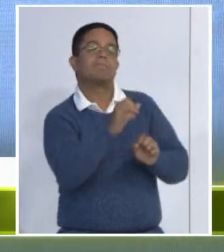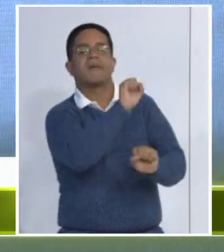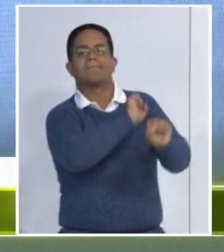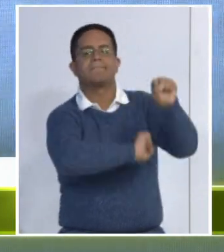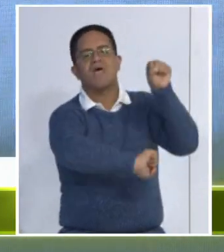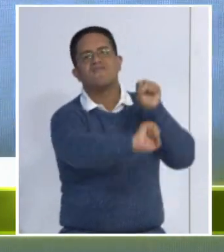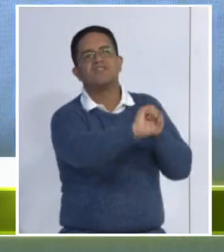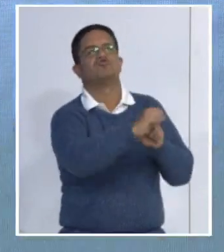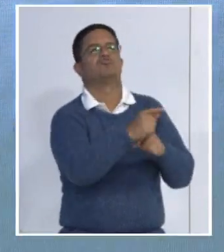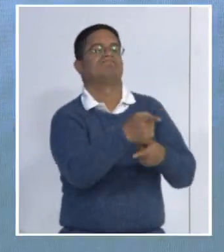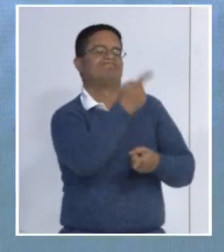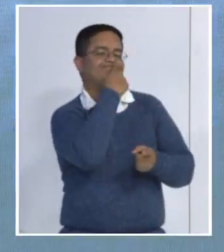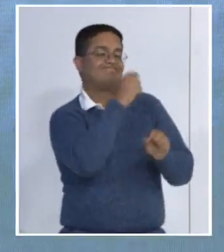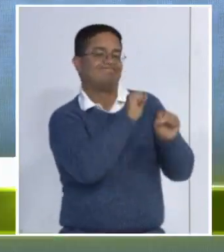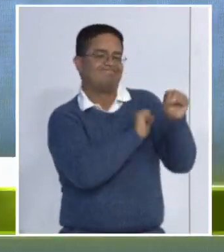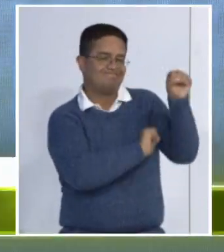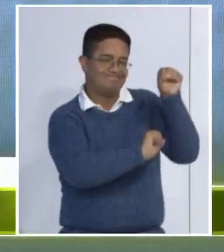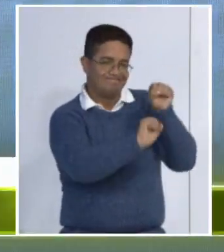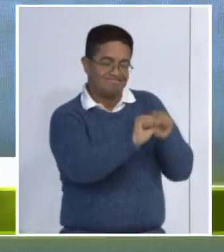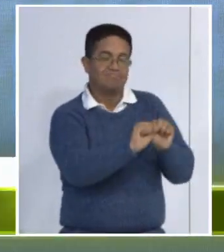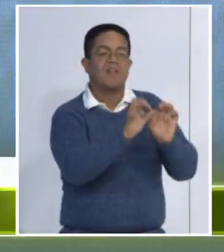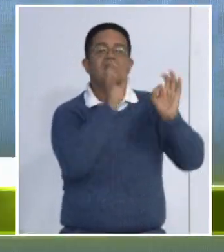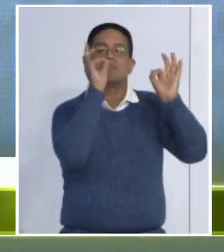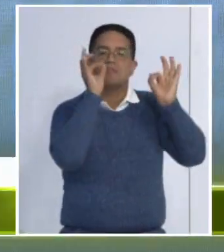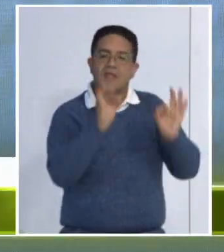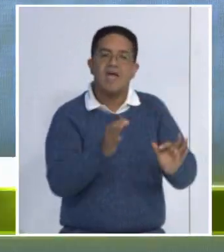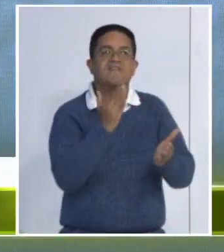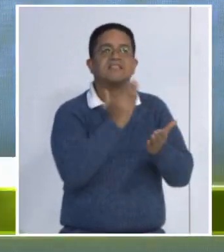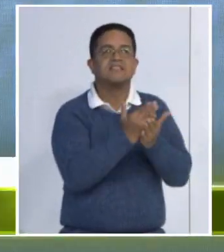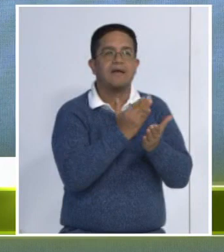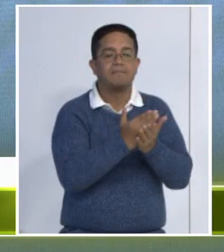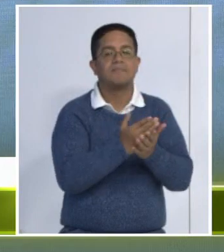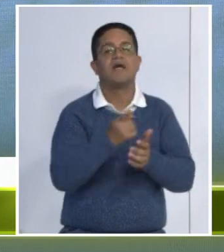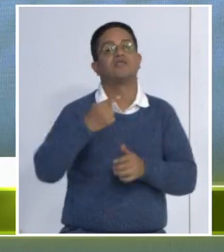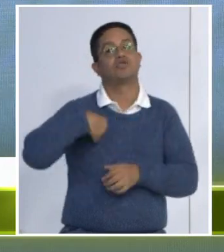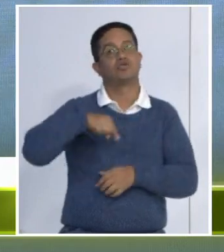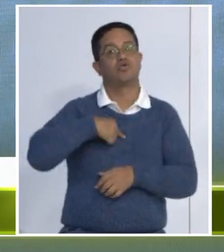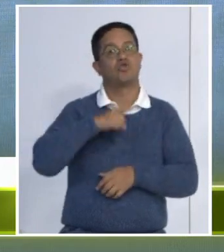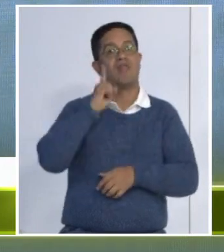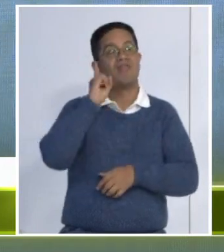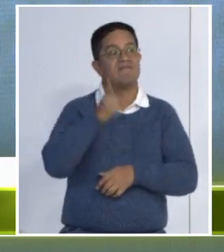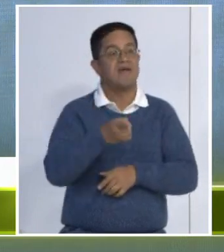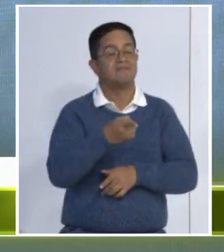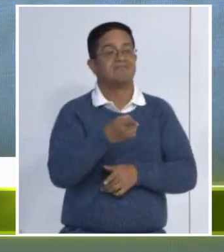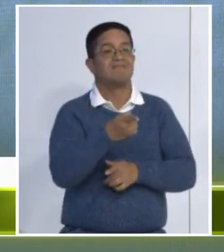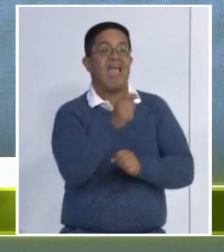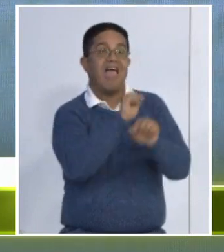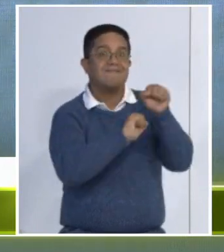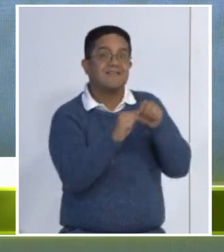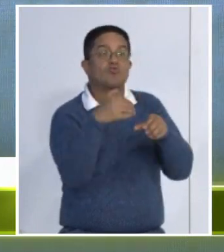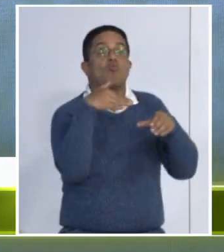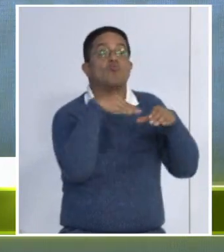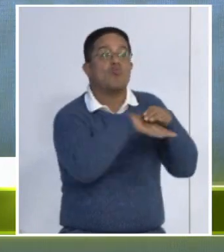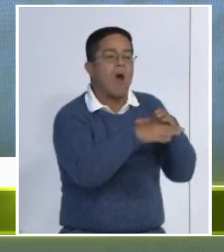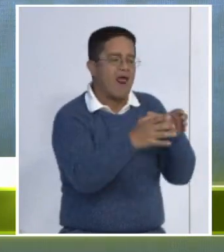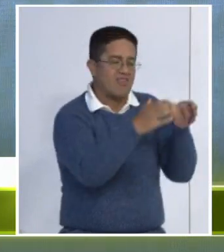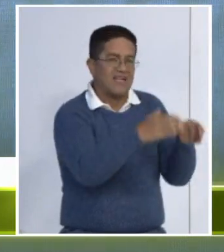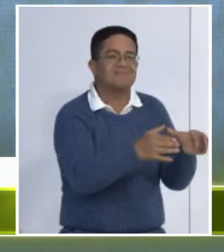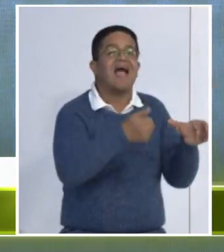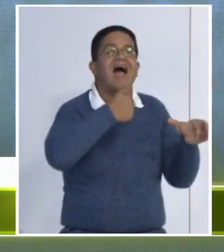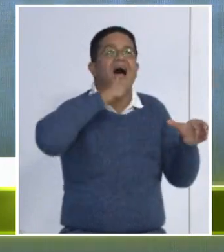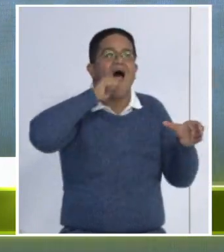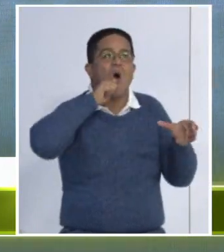La prevención debe ser nuestro estandarte. Debemos evitar el almacenamiento de aguas sin su